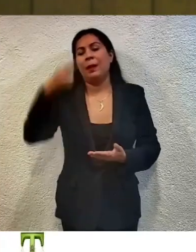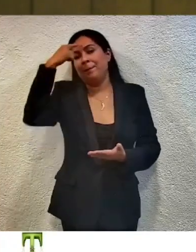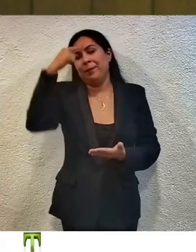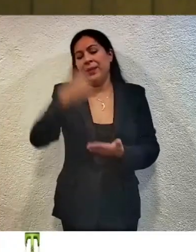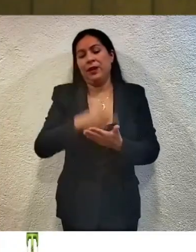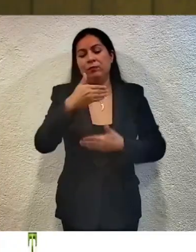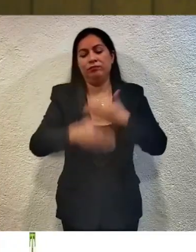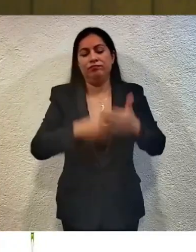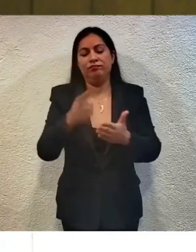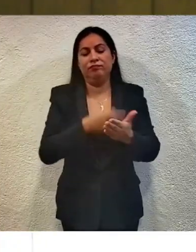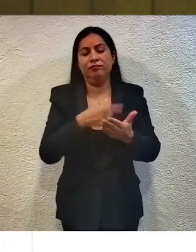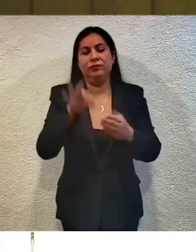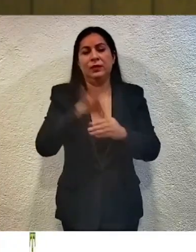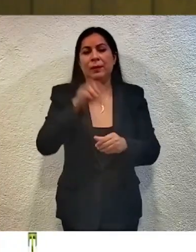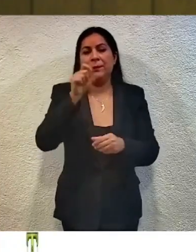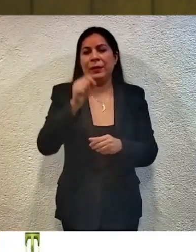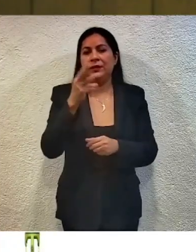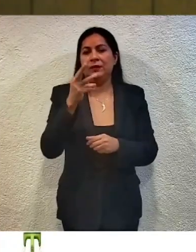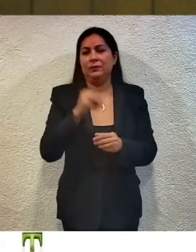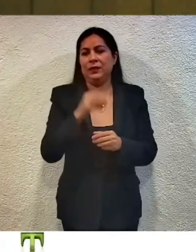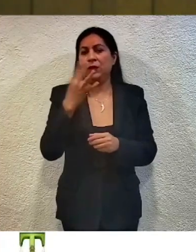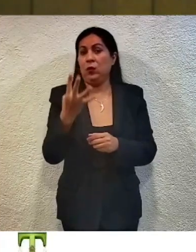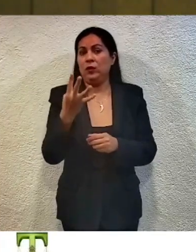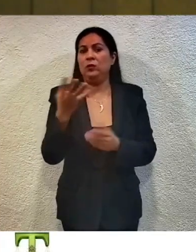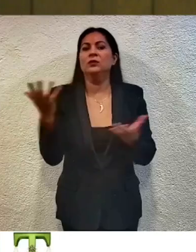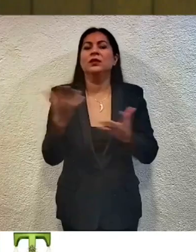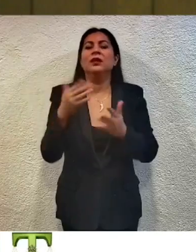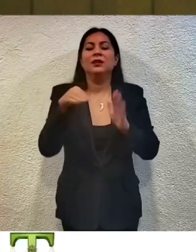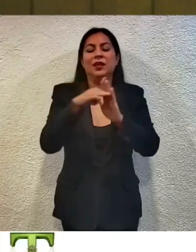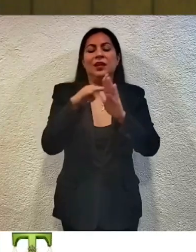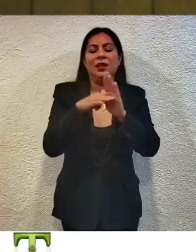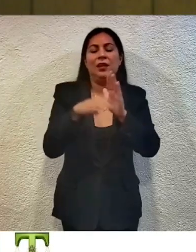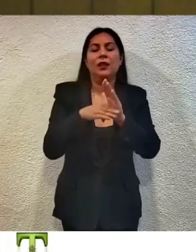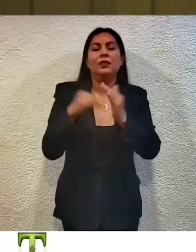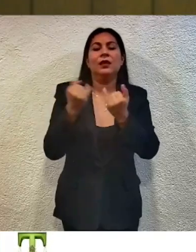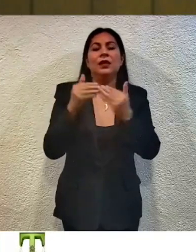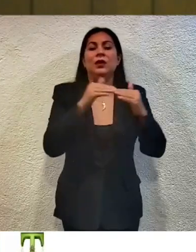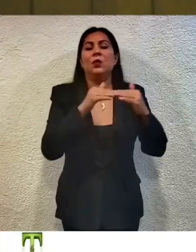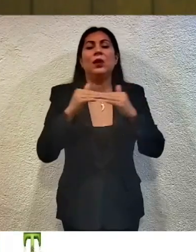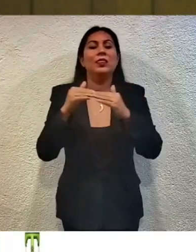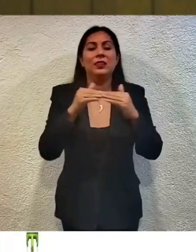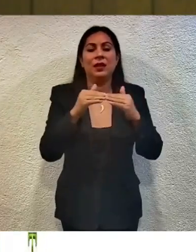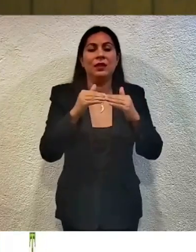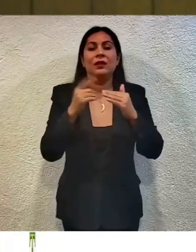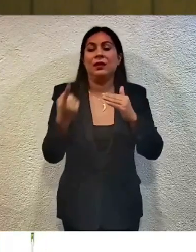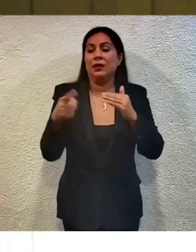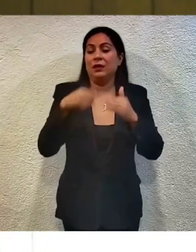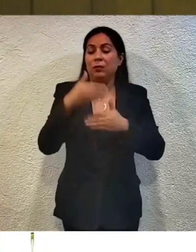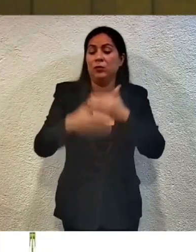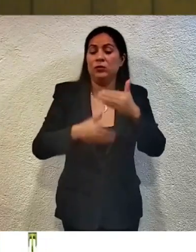proceso electoral 23-24 se crearon los lineamientos de paridad que enmarcan el